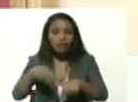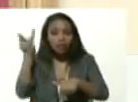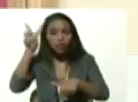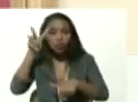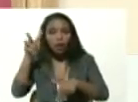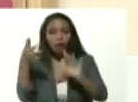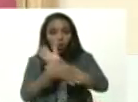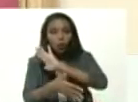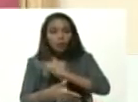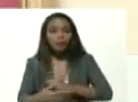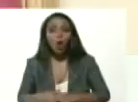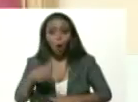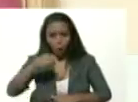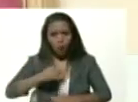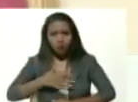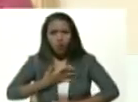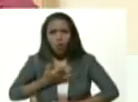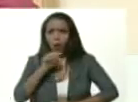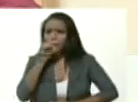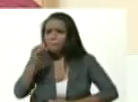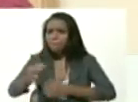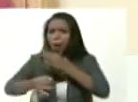Hoy podemos decir, fíjense ustedes, aquí está